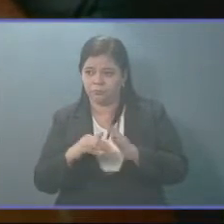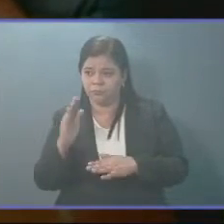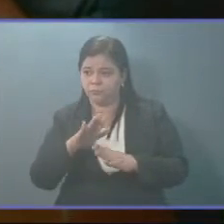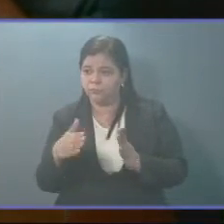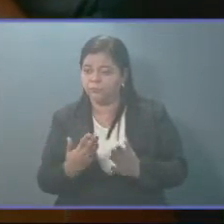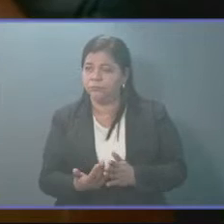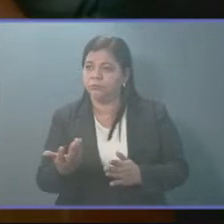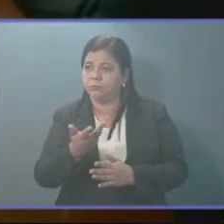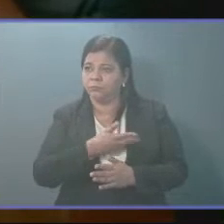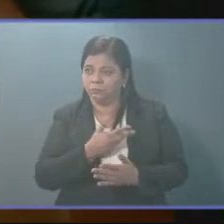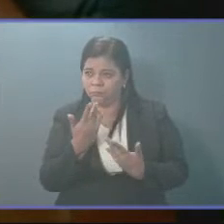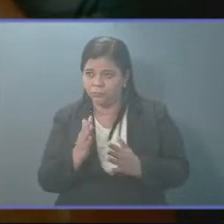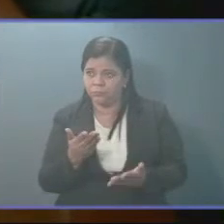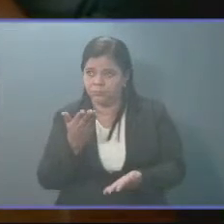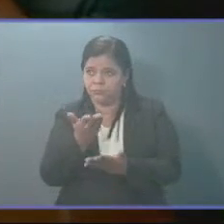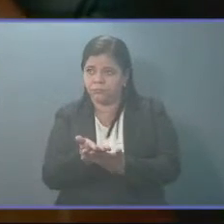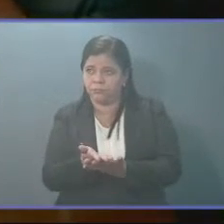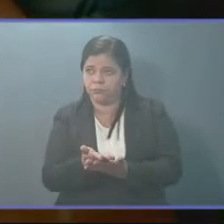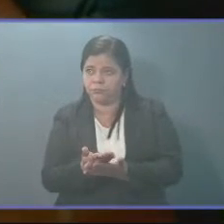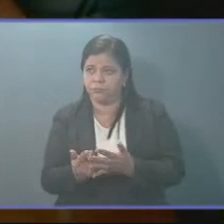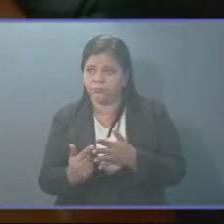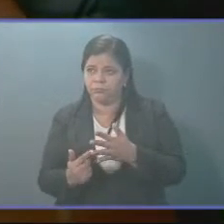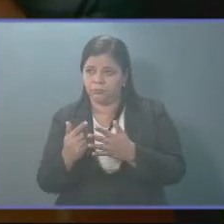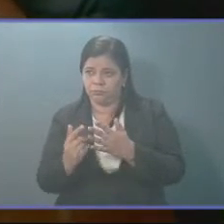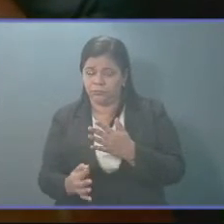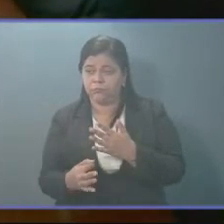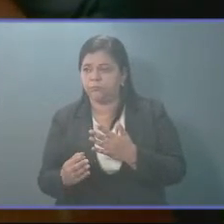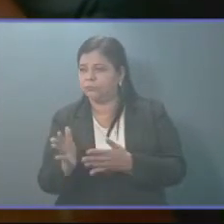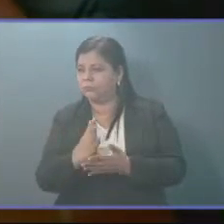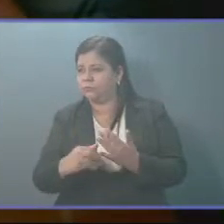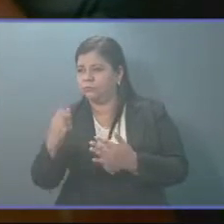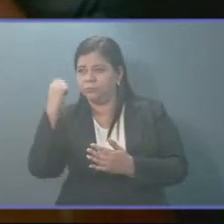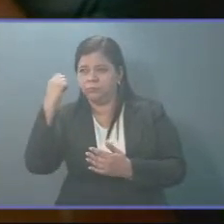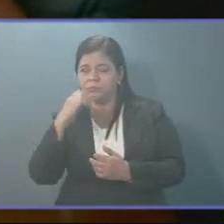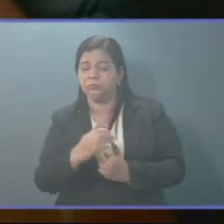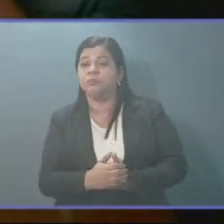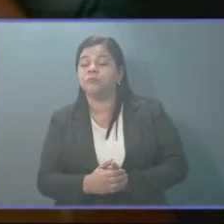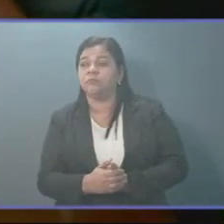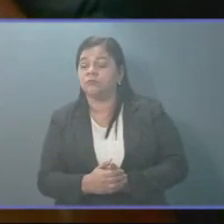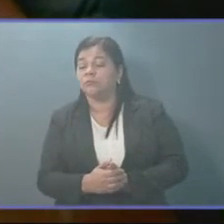como mocionante, ¿verdad?, va a jugar un papel muy importante.